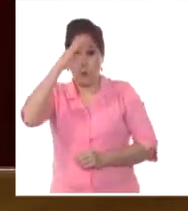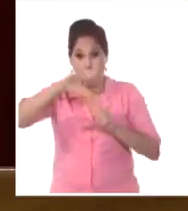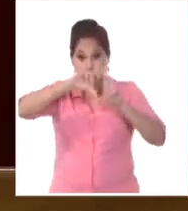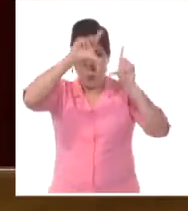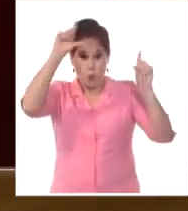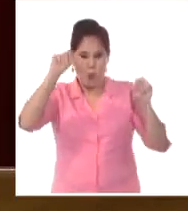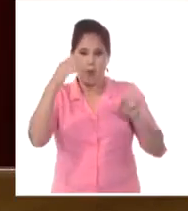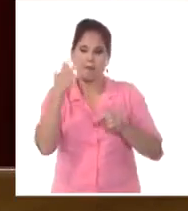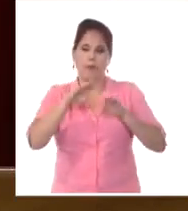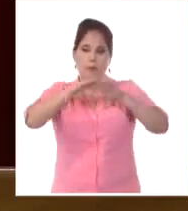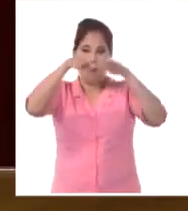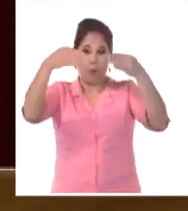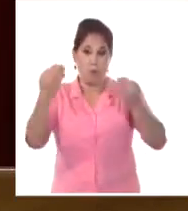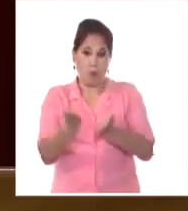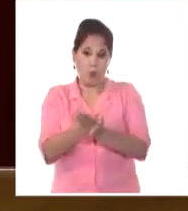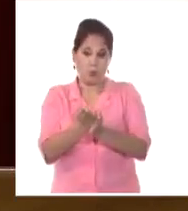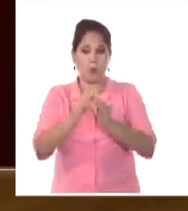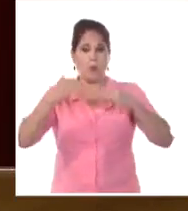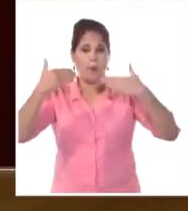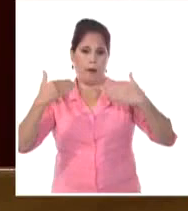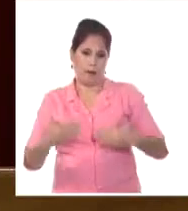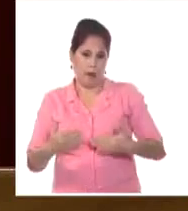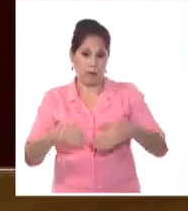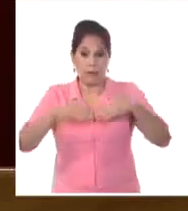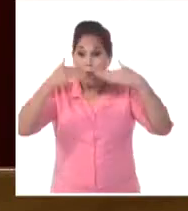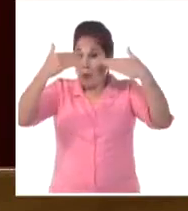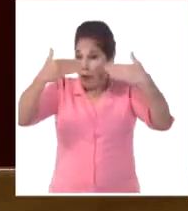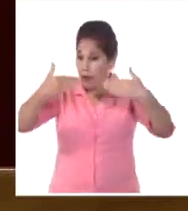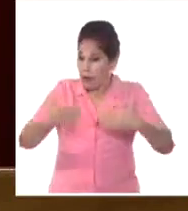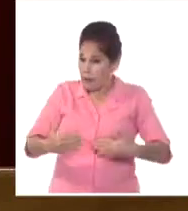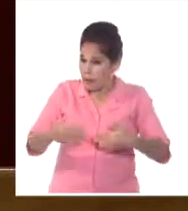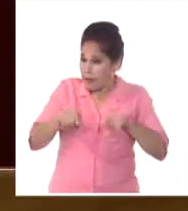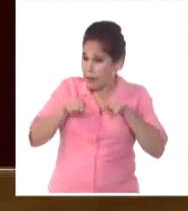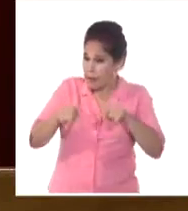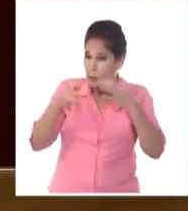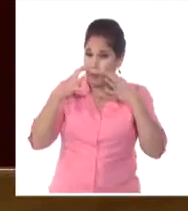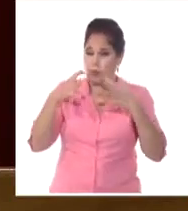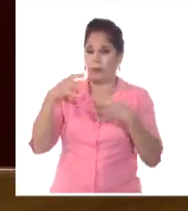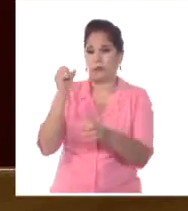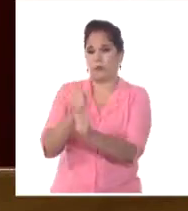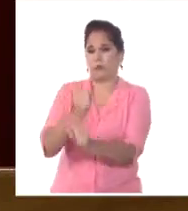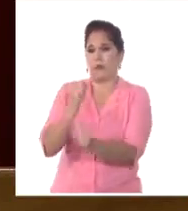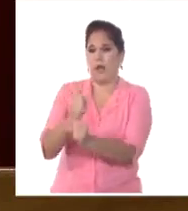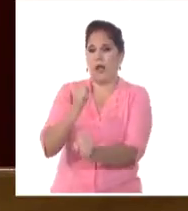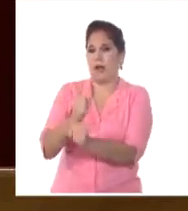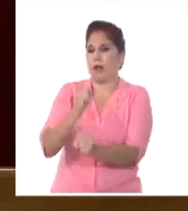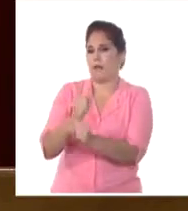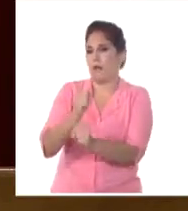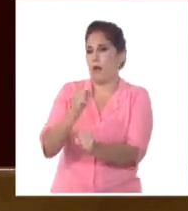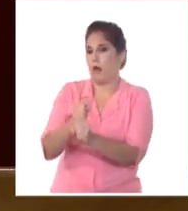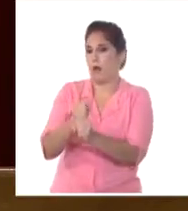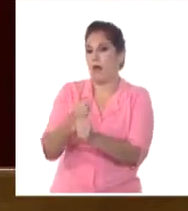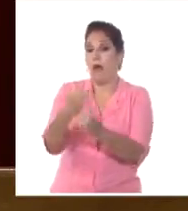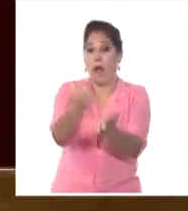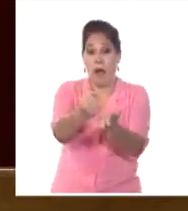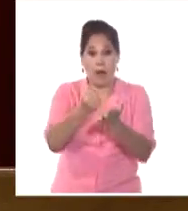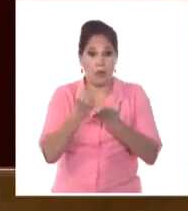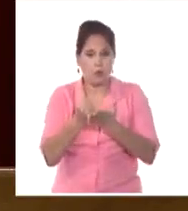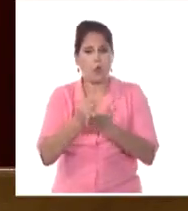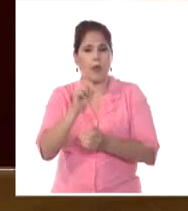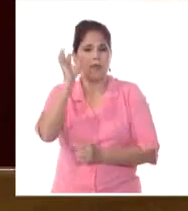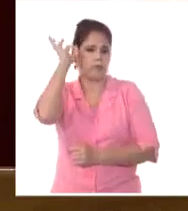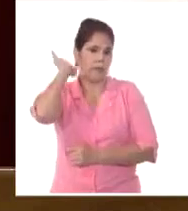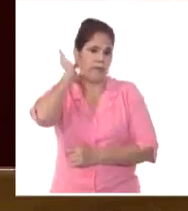es humanidad, una humanidad que sostienen los trabajadores. Solidaridad por